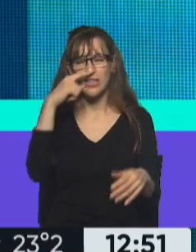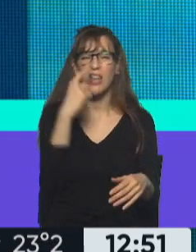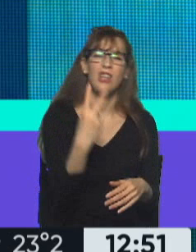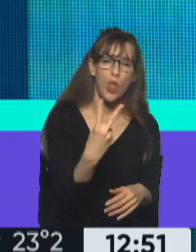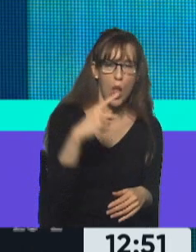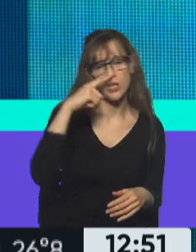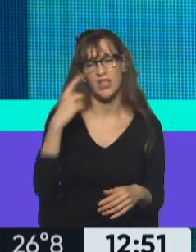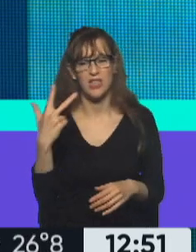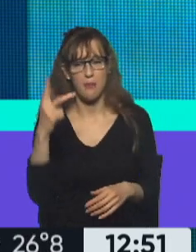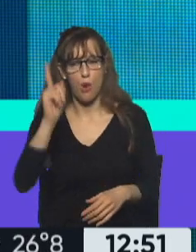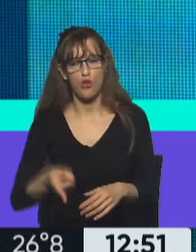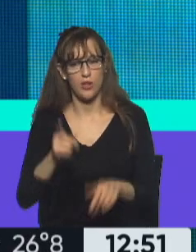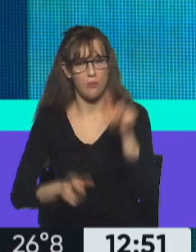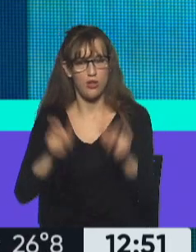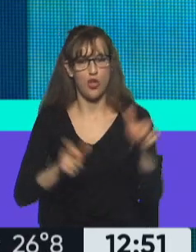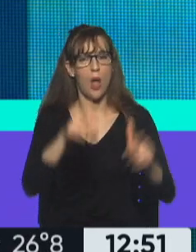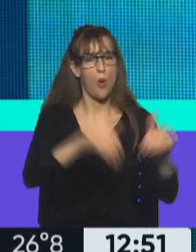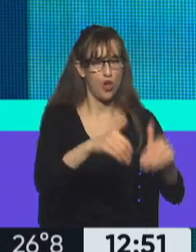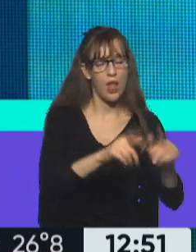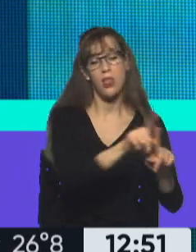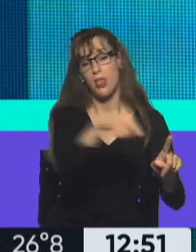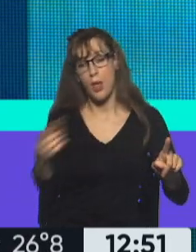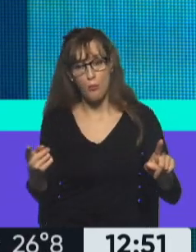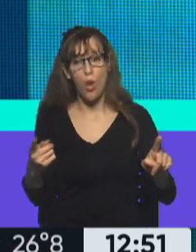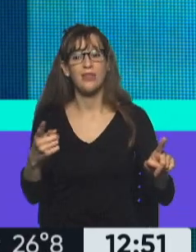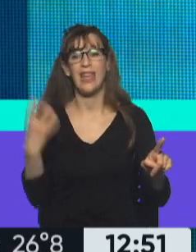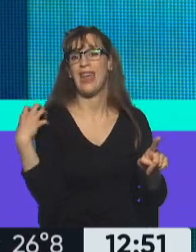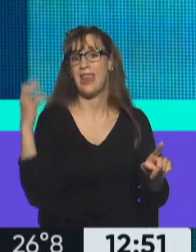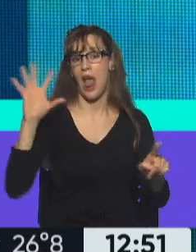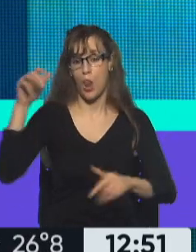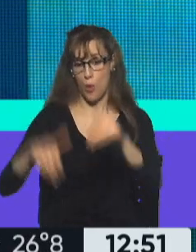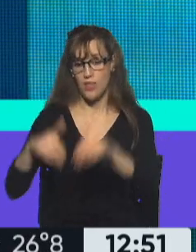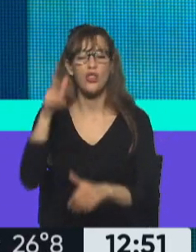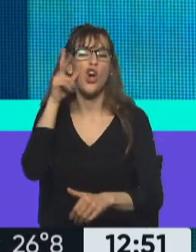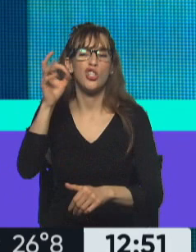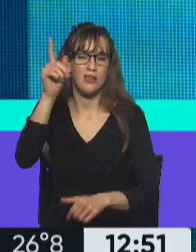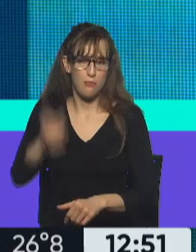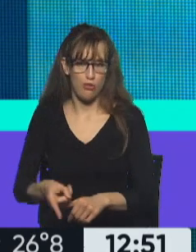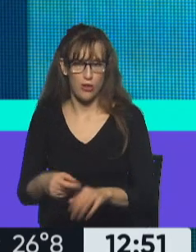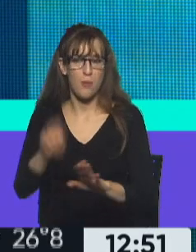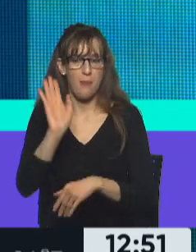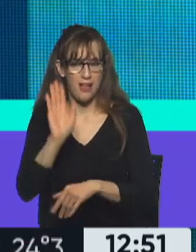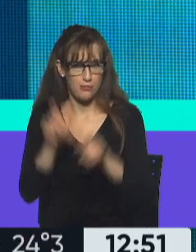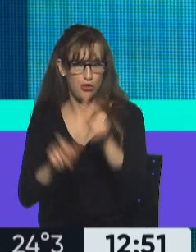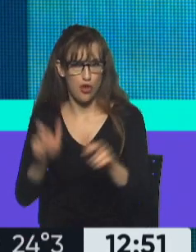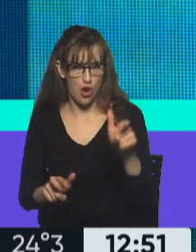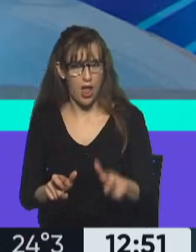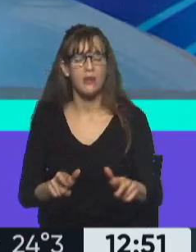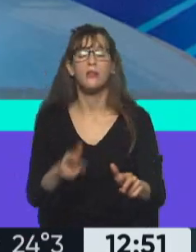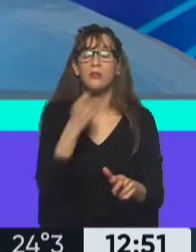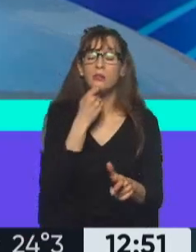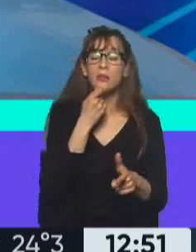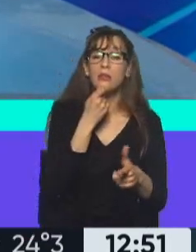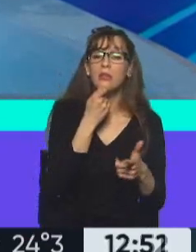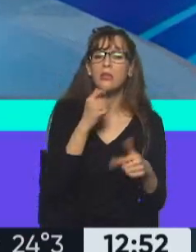en la general vota más o menos 79 80 ciudad si la media 72 y hubo 67 tenemos 5 puntos menos de elector es